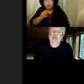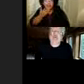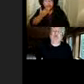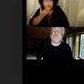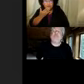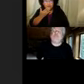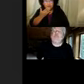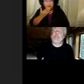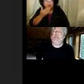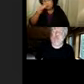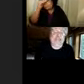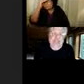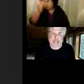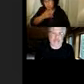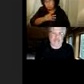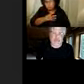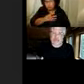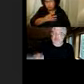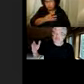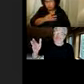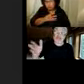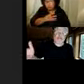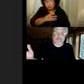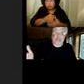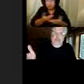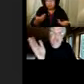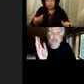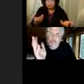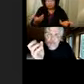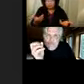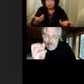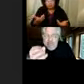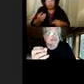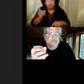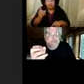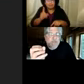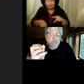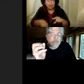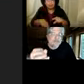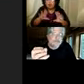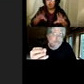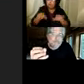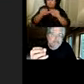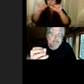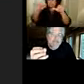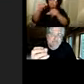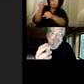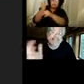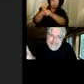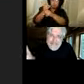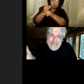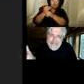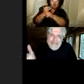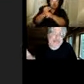La mayoría son mujeres y mujeres de color o negras y no podemos negar el hecho de que